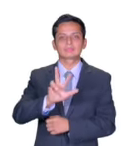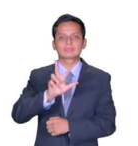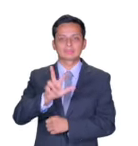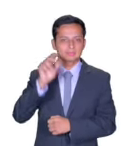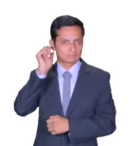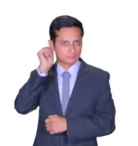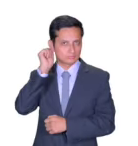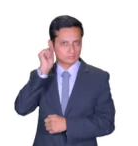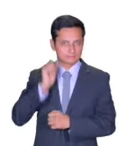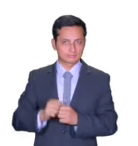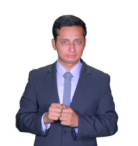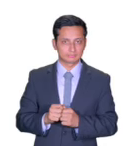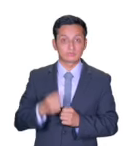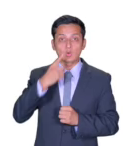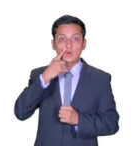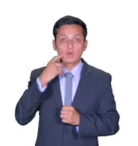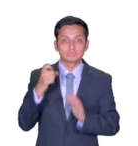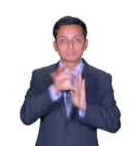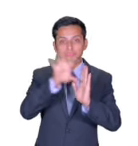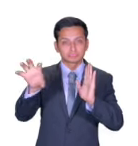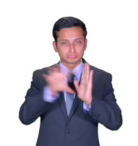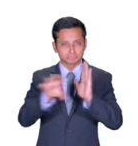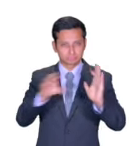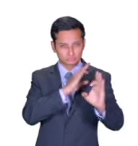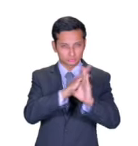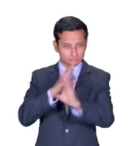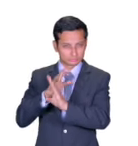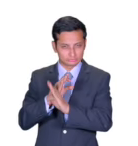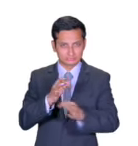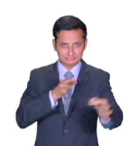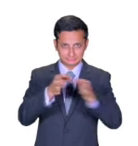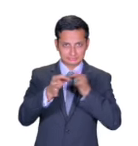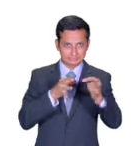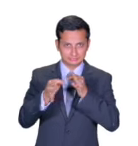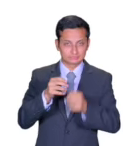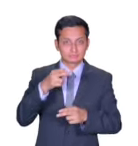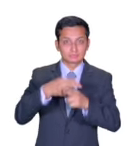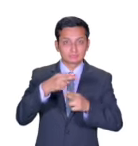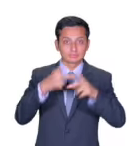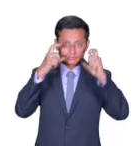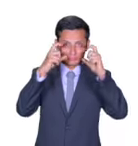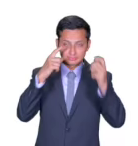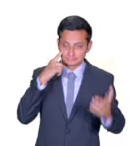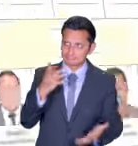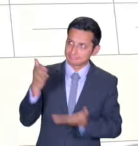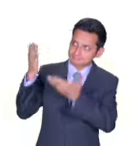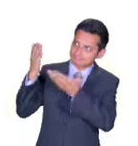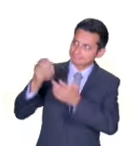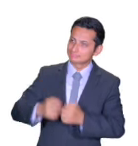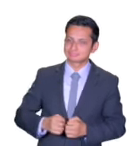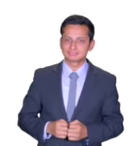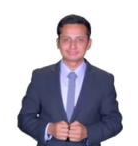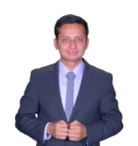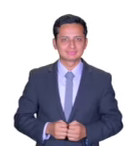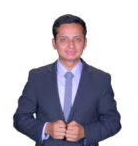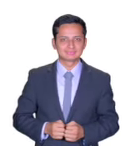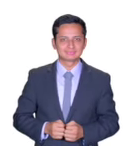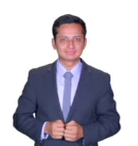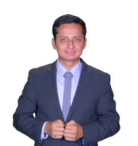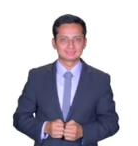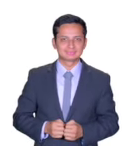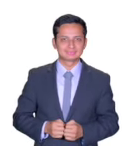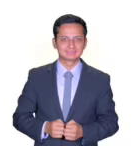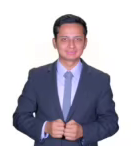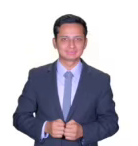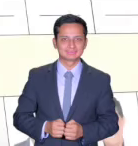3 candidatas. Ubicación de los candidatos en la papeleta de hombres. Walter Javier Gómez